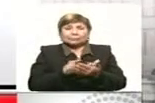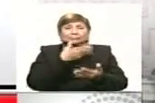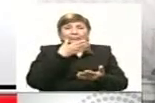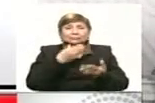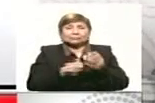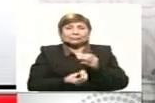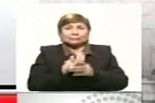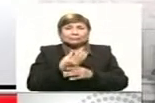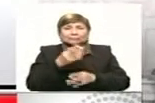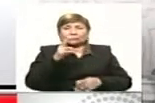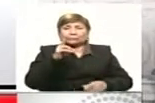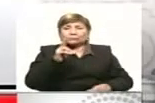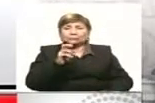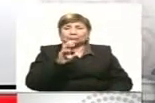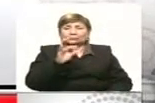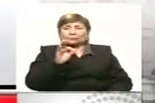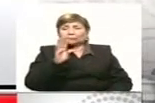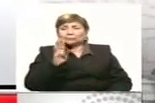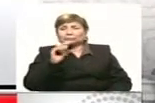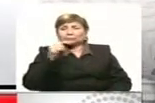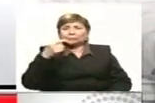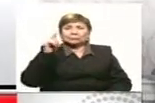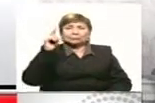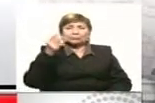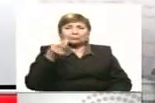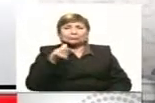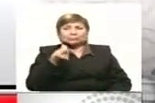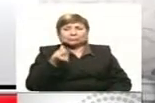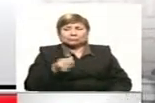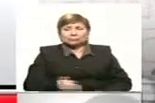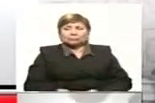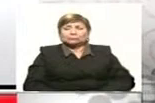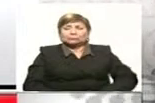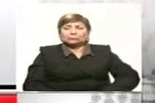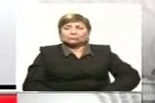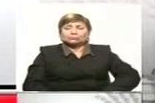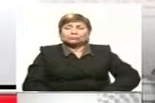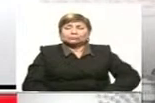de 294 mil millones de soles, ¿no?